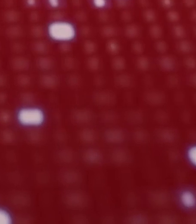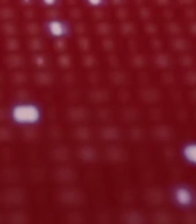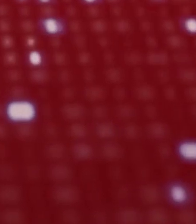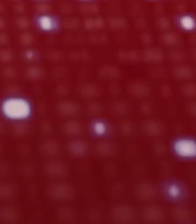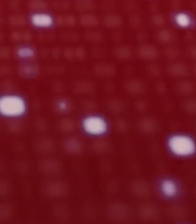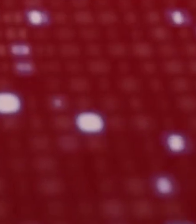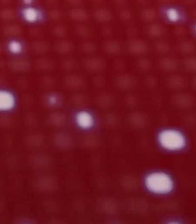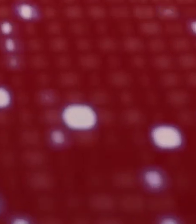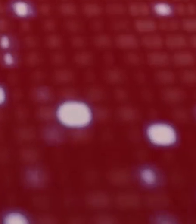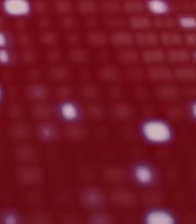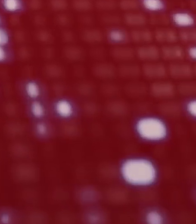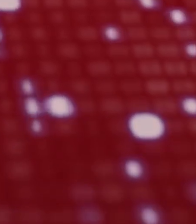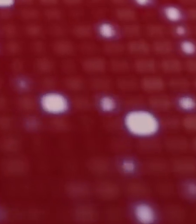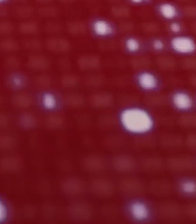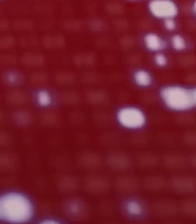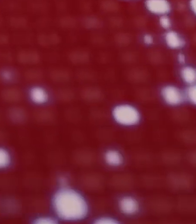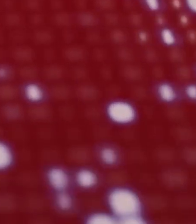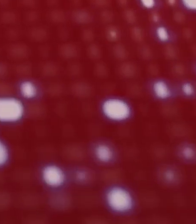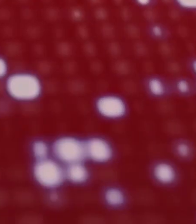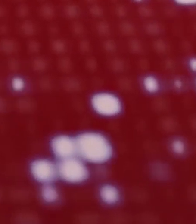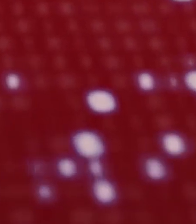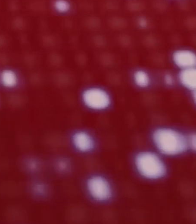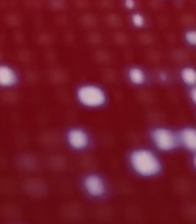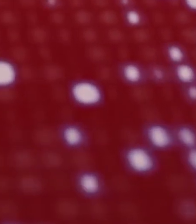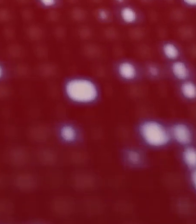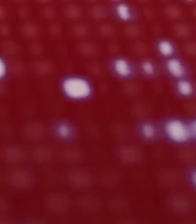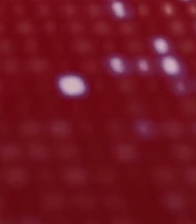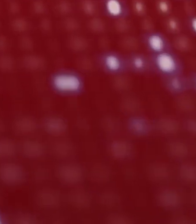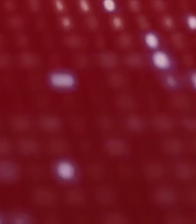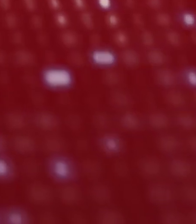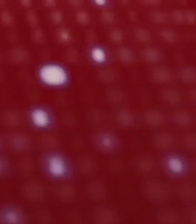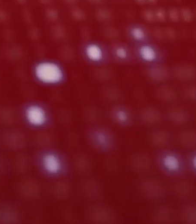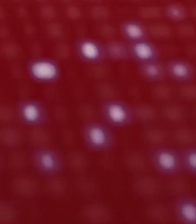Abierta de Chile, Arcatel, presentó Portavoz Noticias.